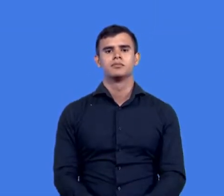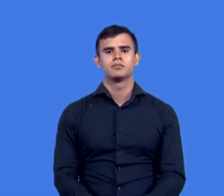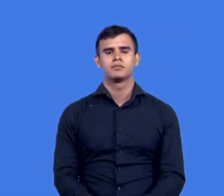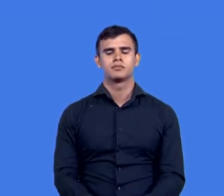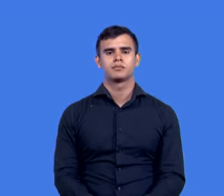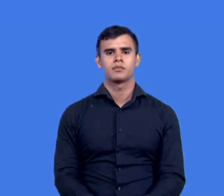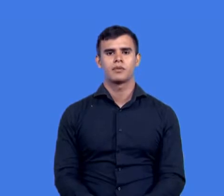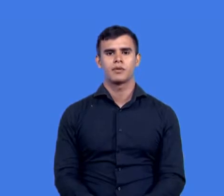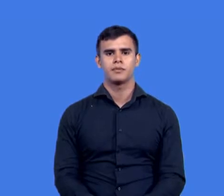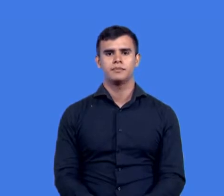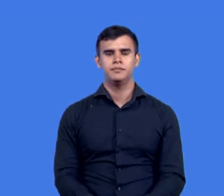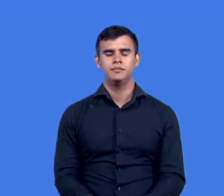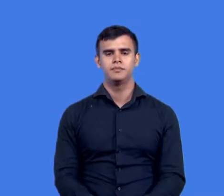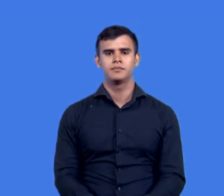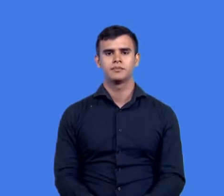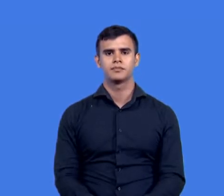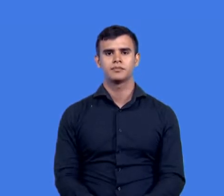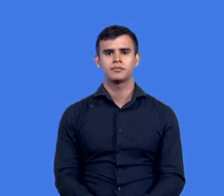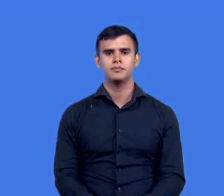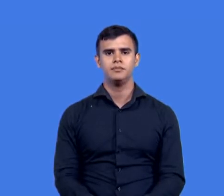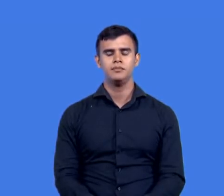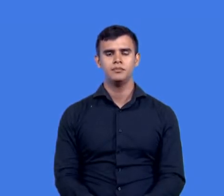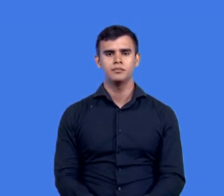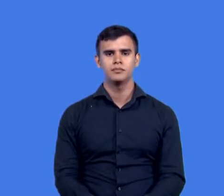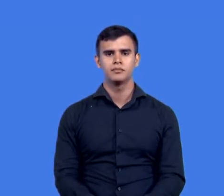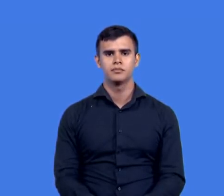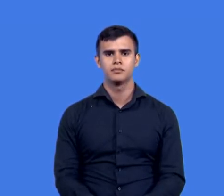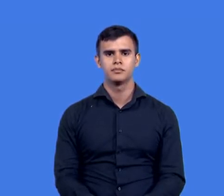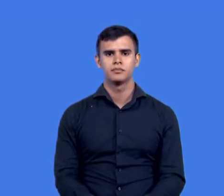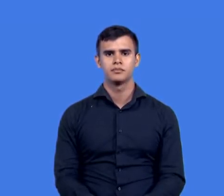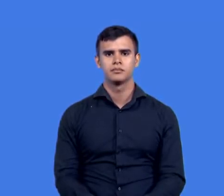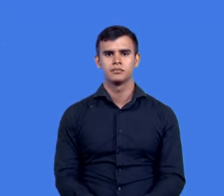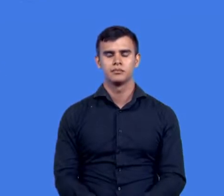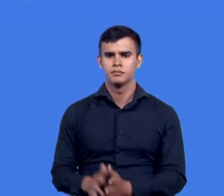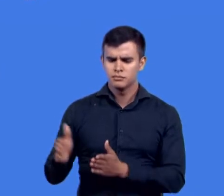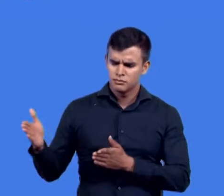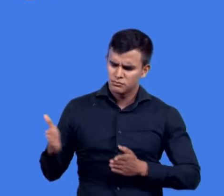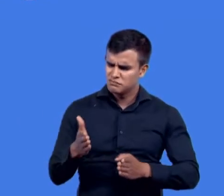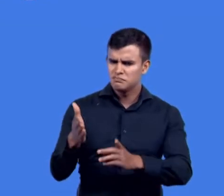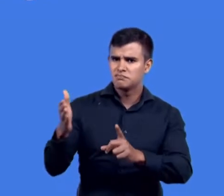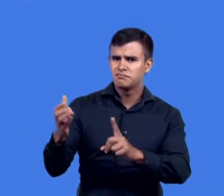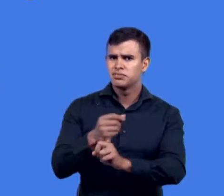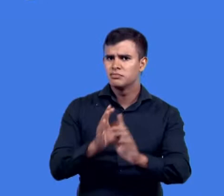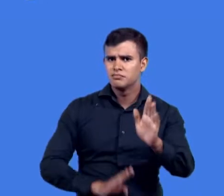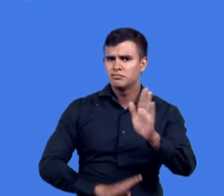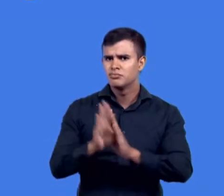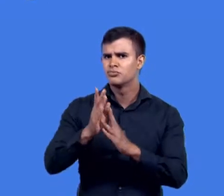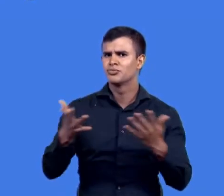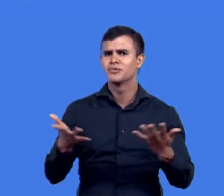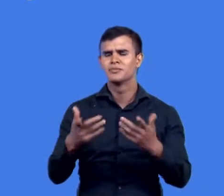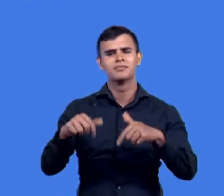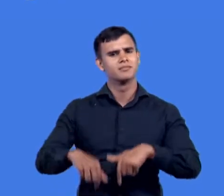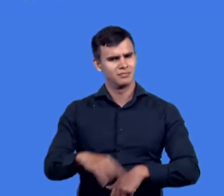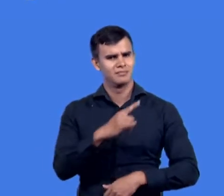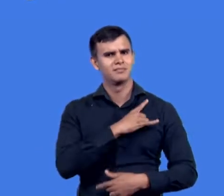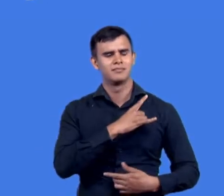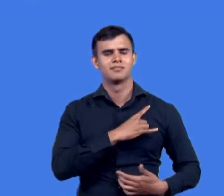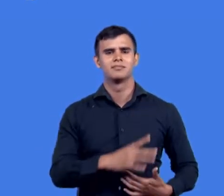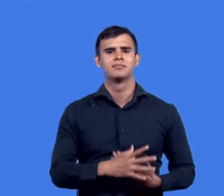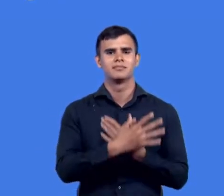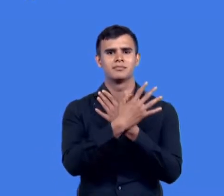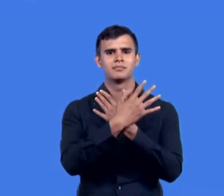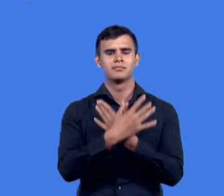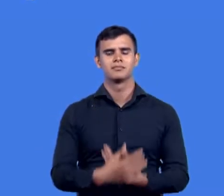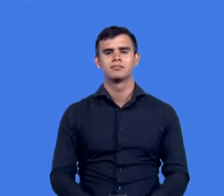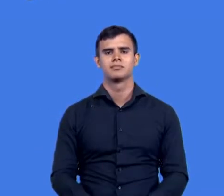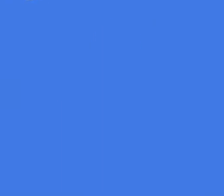extensiones 486 y 438, inscripciones en posgrados.usc.edu.co. La ruta más corta al éxito está en un posgrado de la Universidad Santiago de